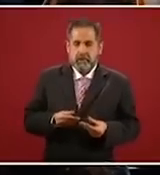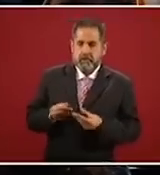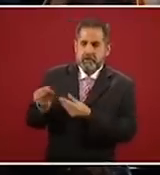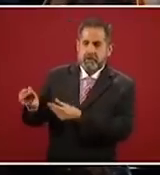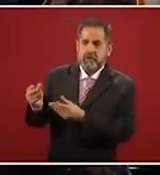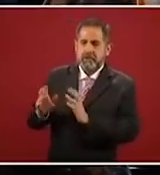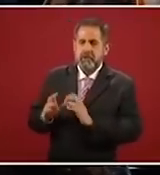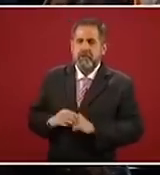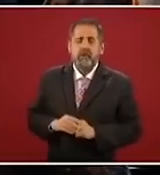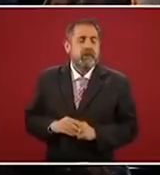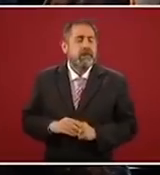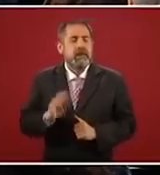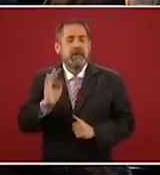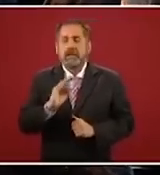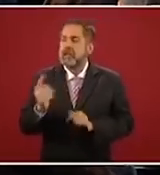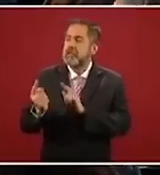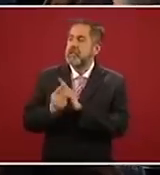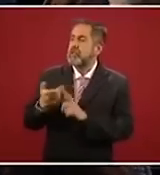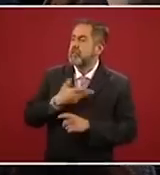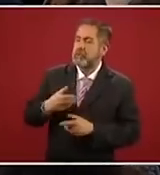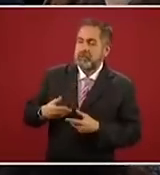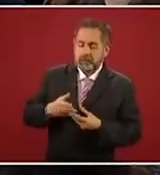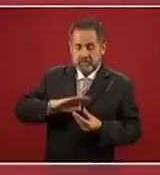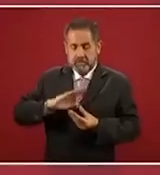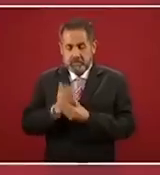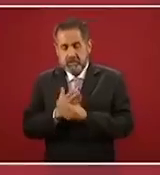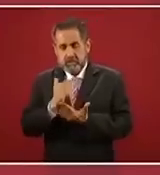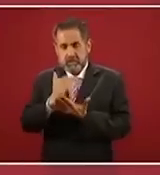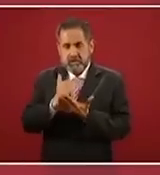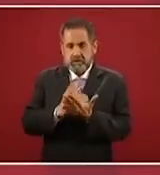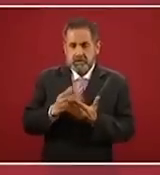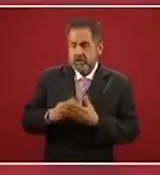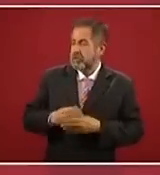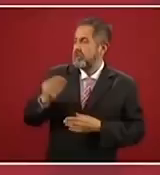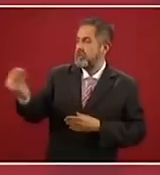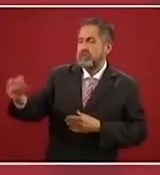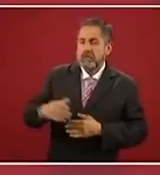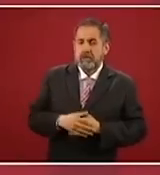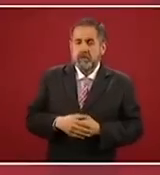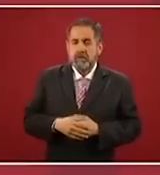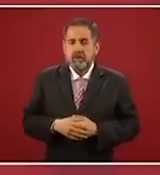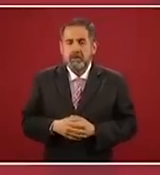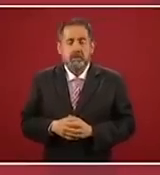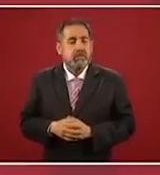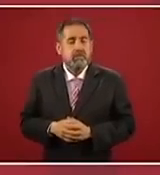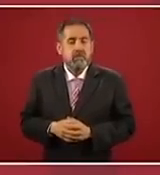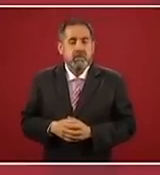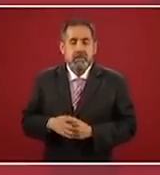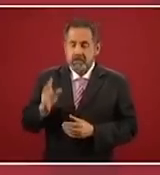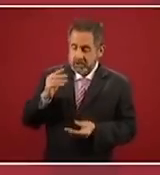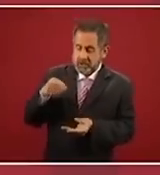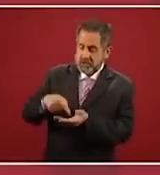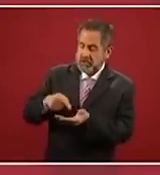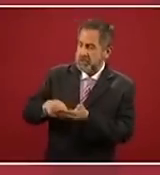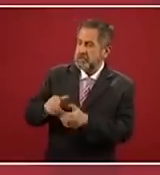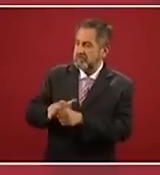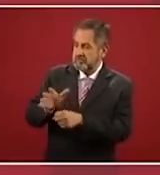Un funcionario le lleva un expediente a un presidente y le dice, aquí está